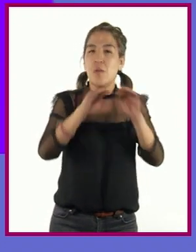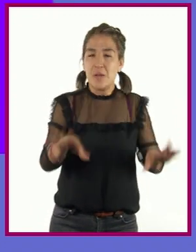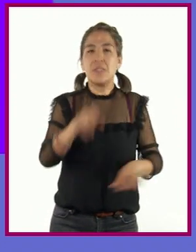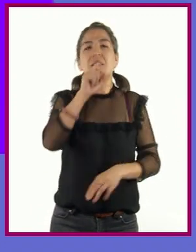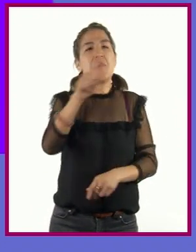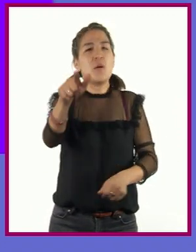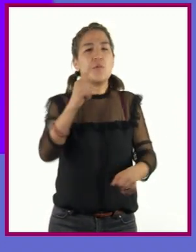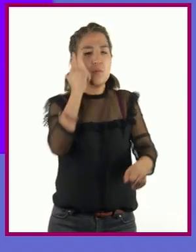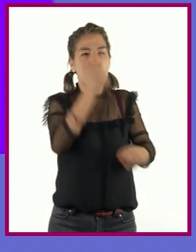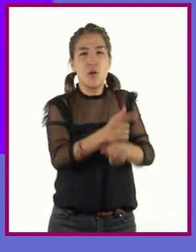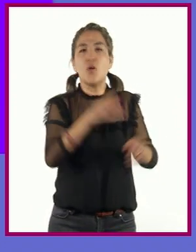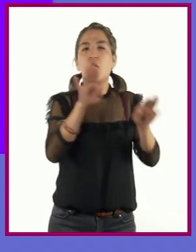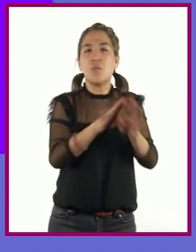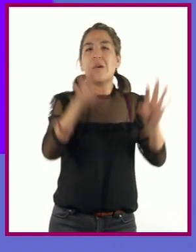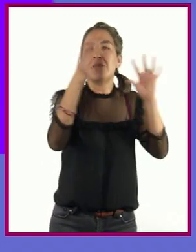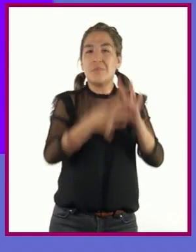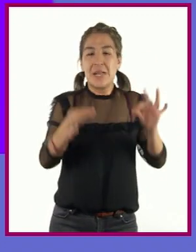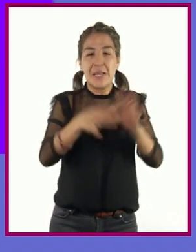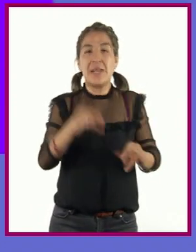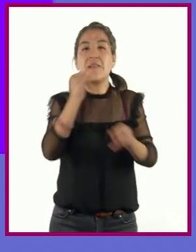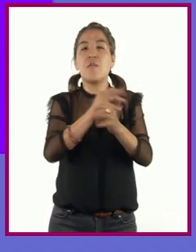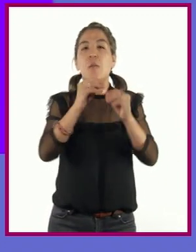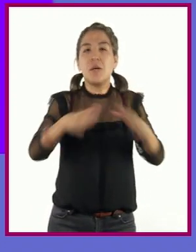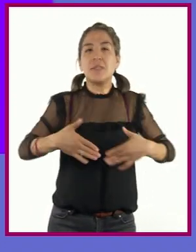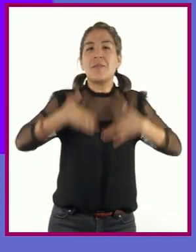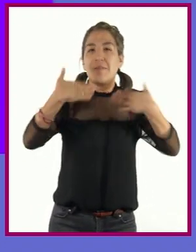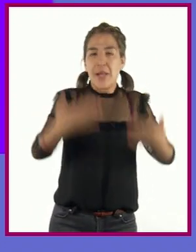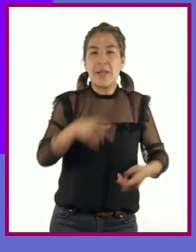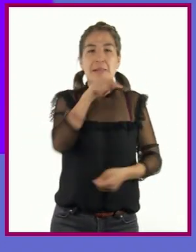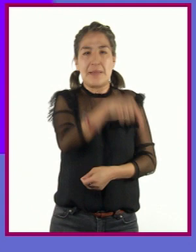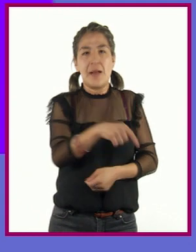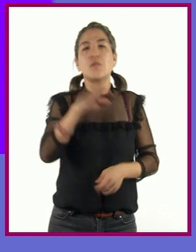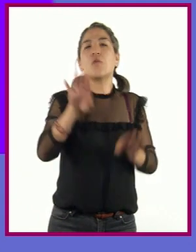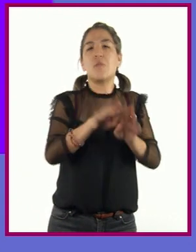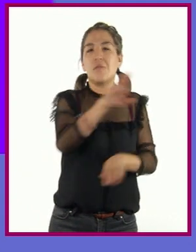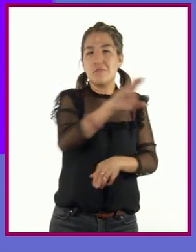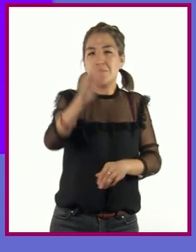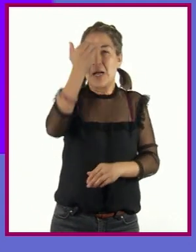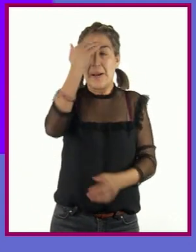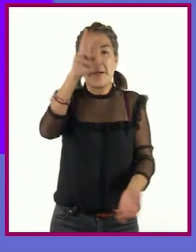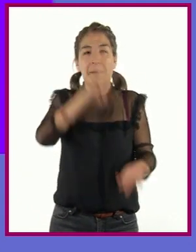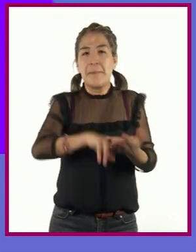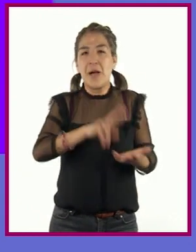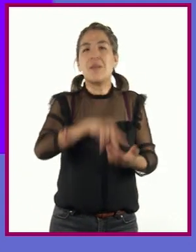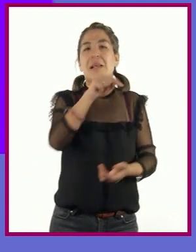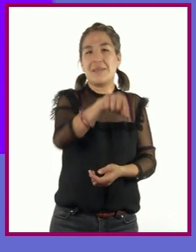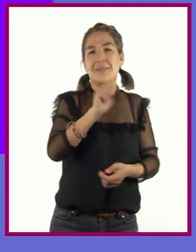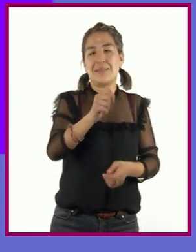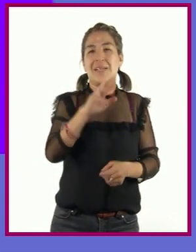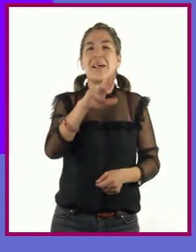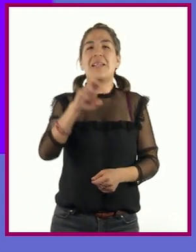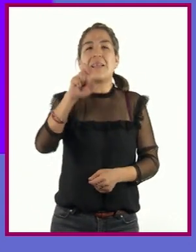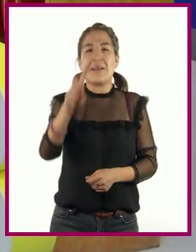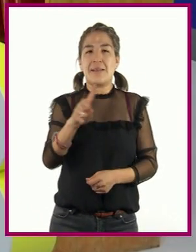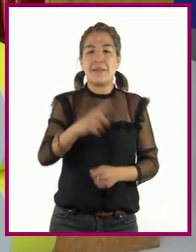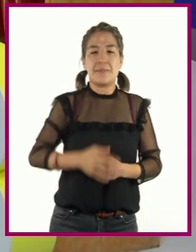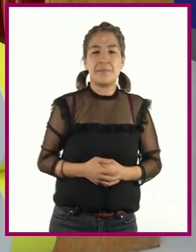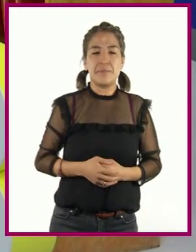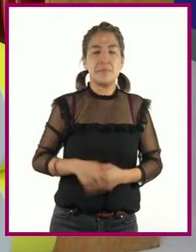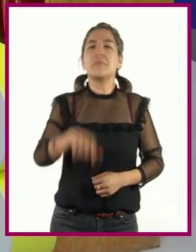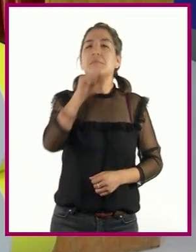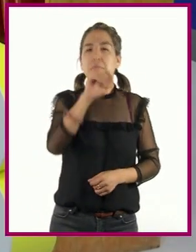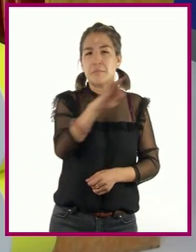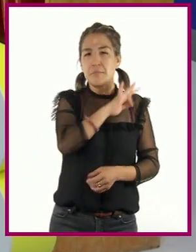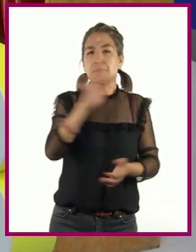de identificar que dichas fuentes y el mismo sitio tengan reconocimiento o renombre dentro de la red. También